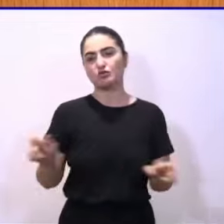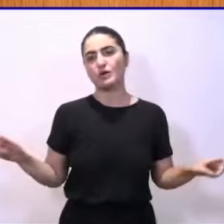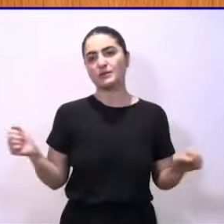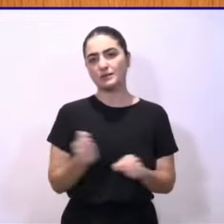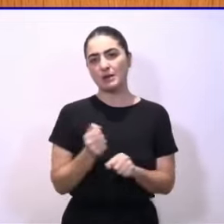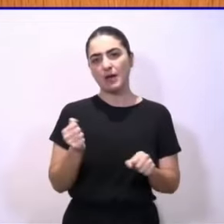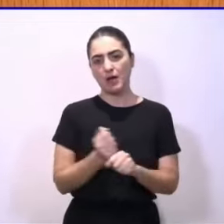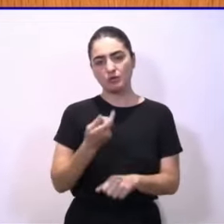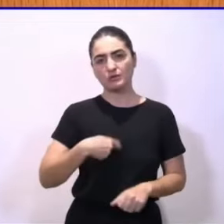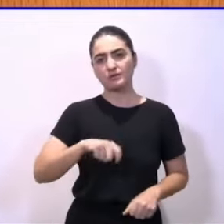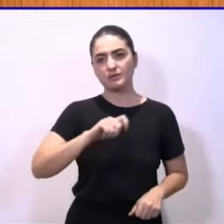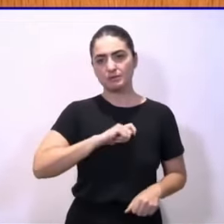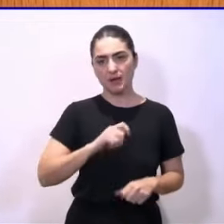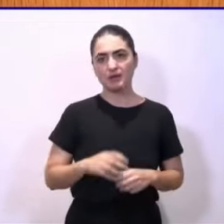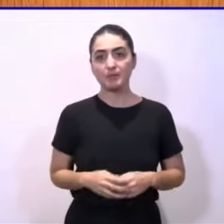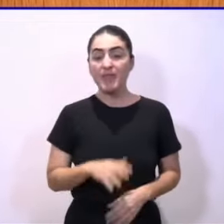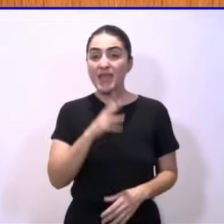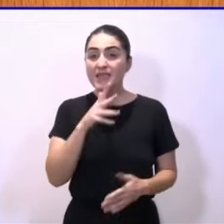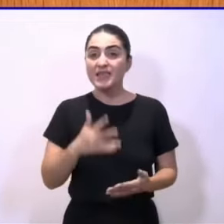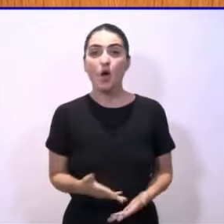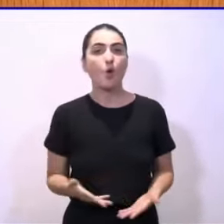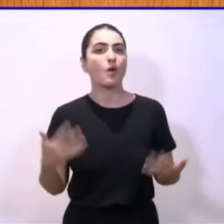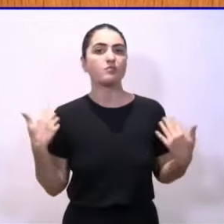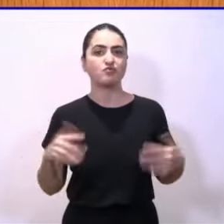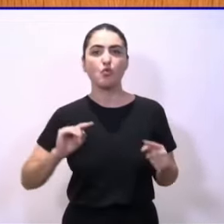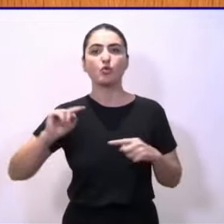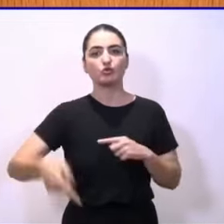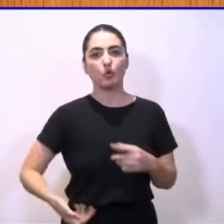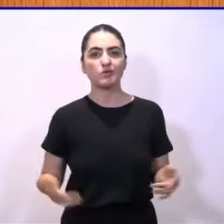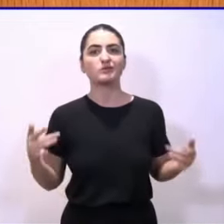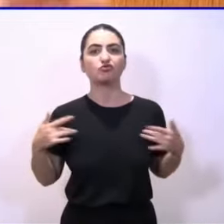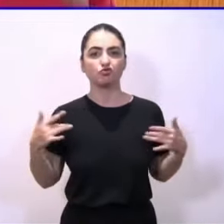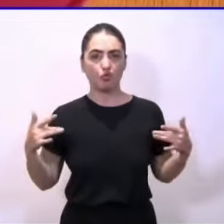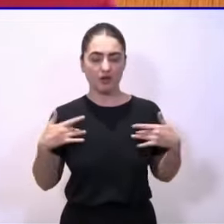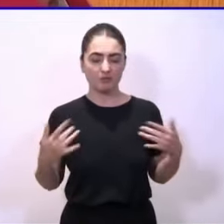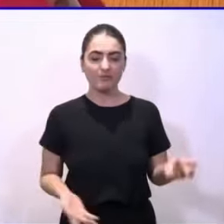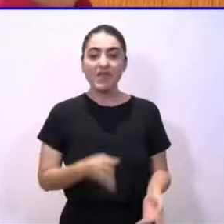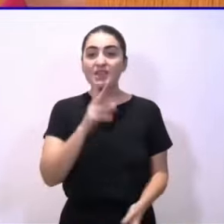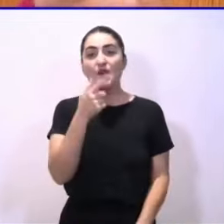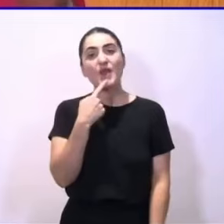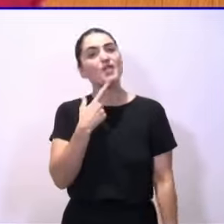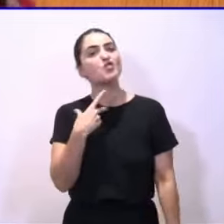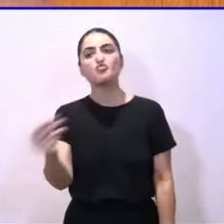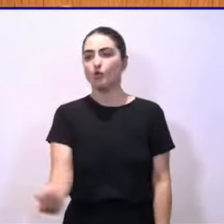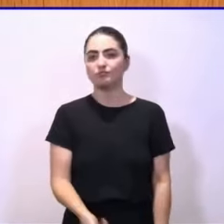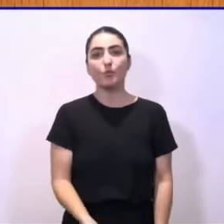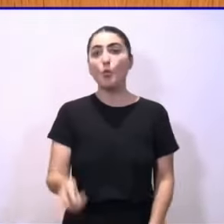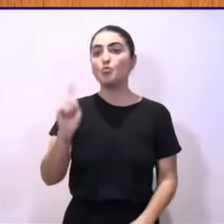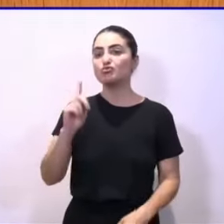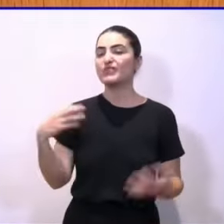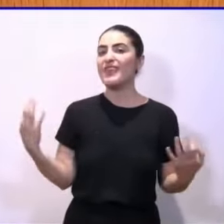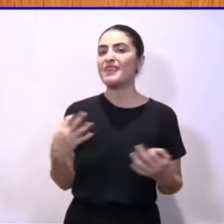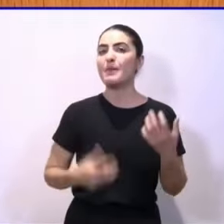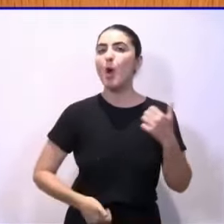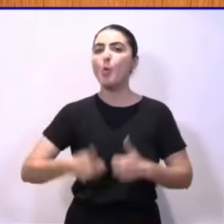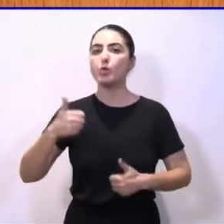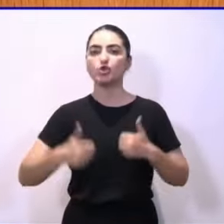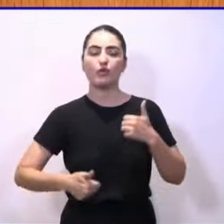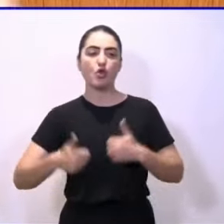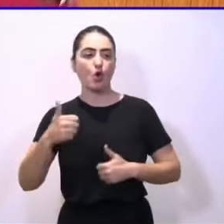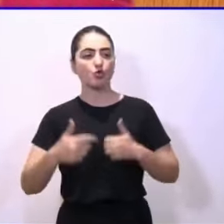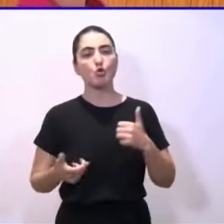en nuestro país que ahora sufren las consecuencias de ello, y que ahora se les dice: no, usted tiene que someterse a una oposición con el principio de